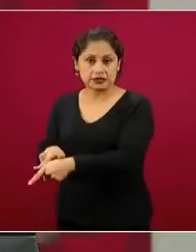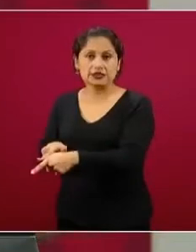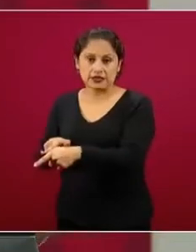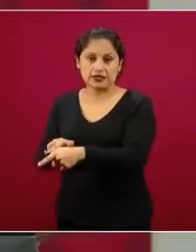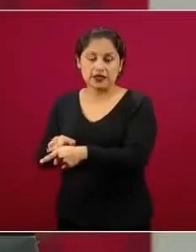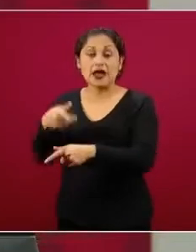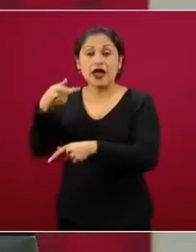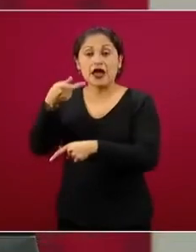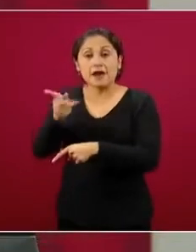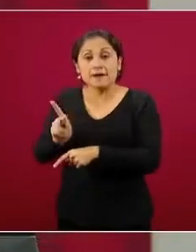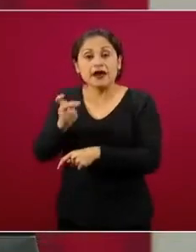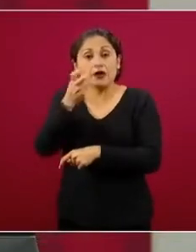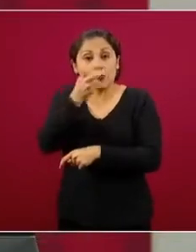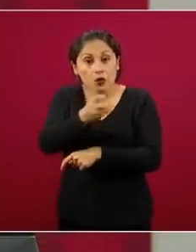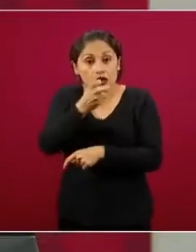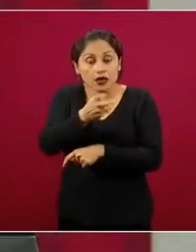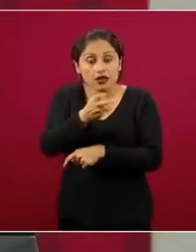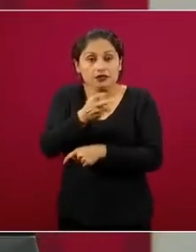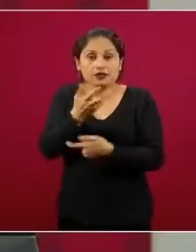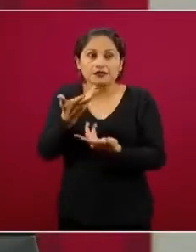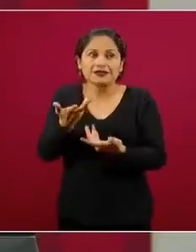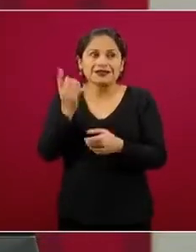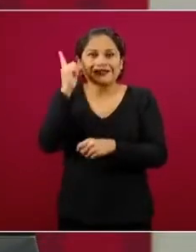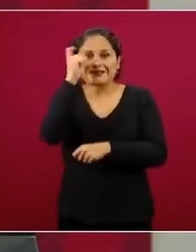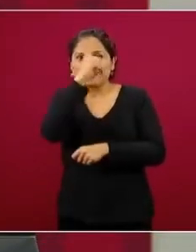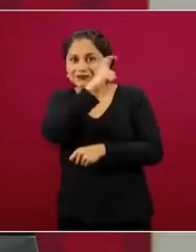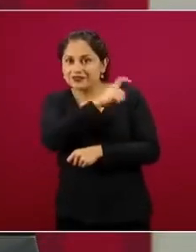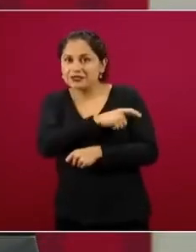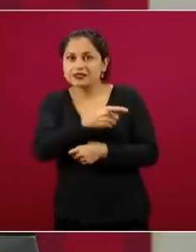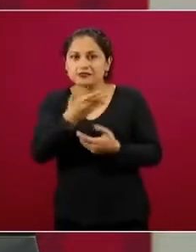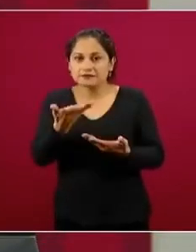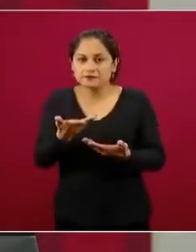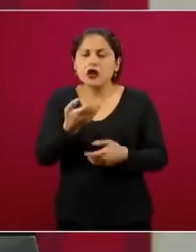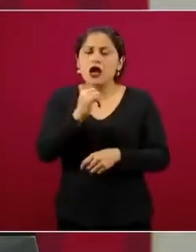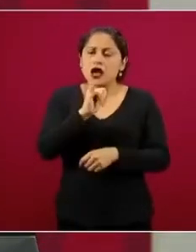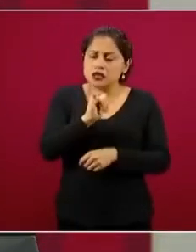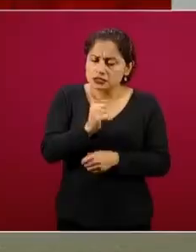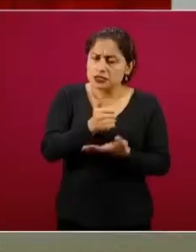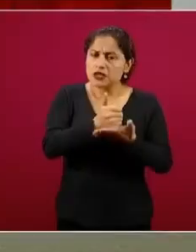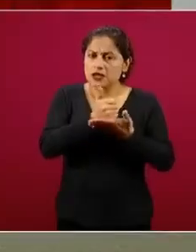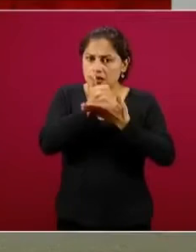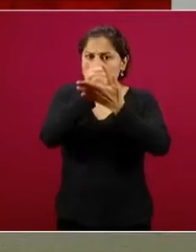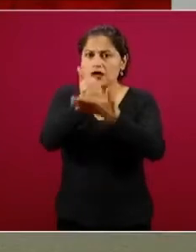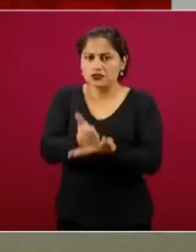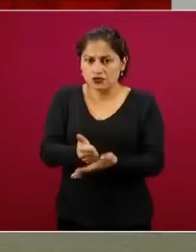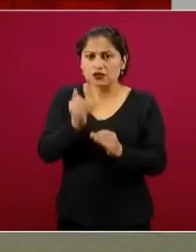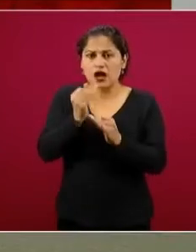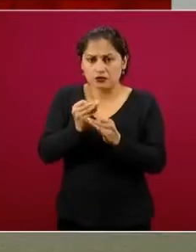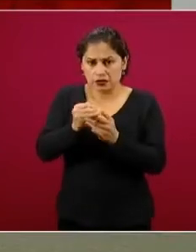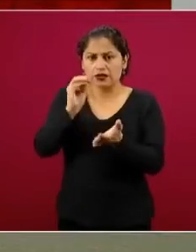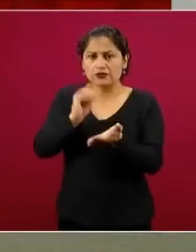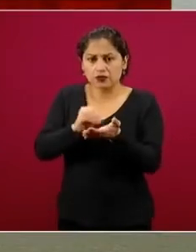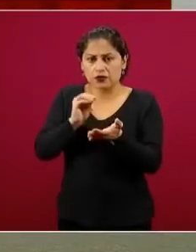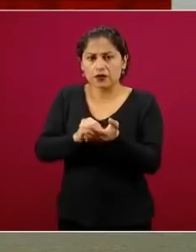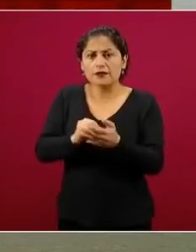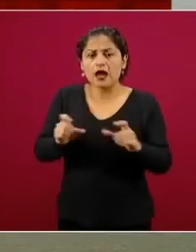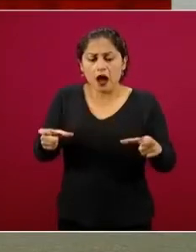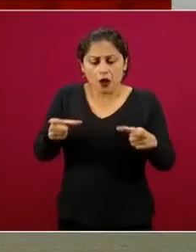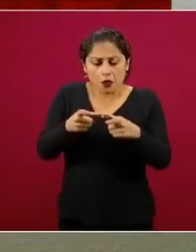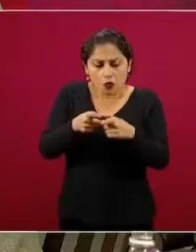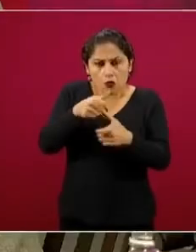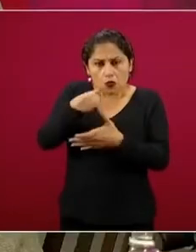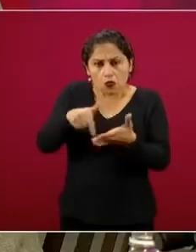medida poblacional es limitada. Entonces, esta nos sigue siendo de gran ayuda para ciertas comunidades locales. Ustedes